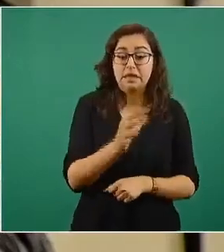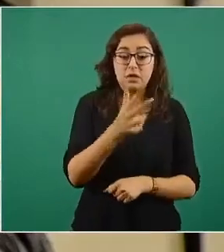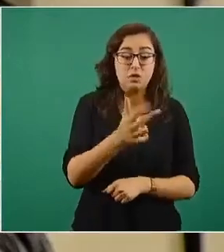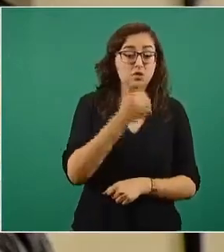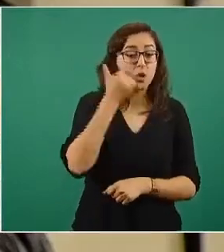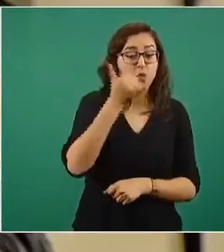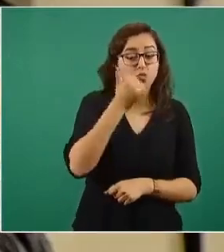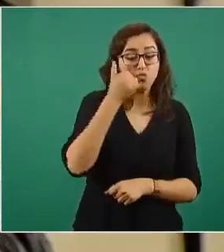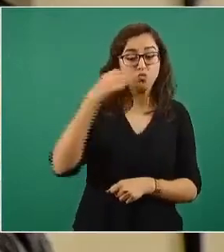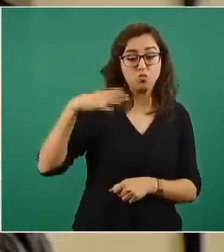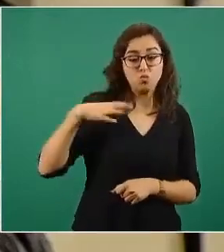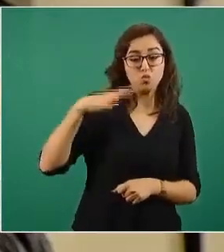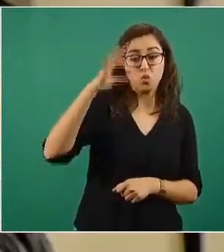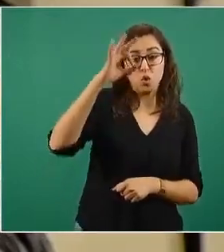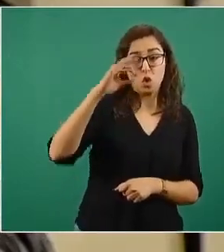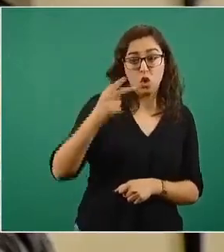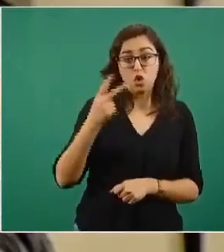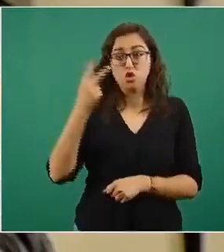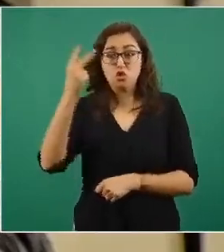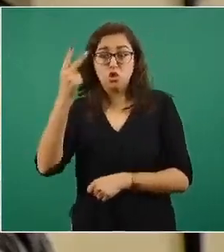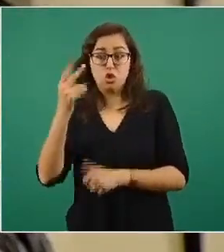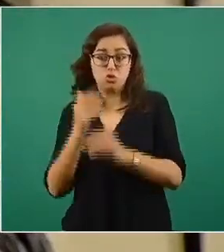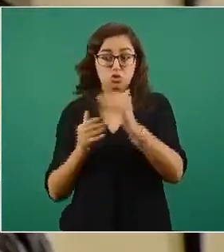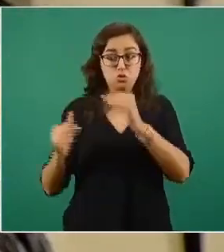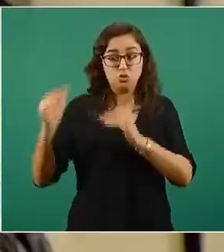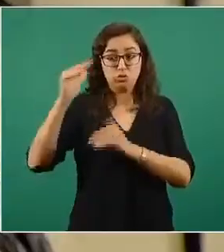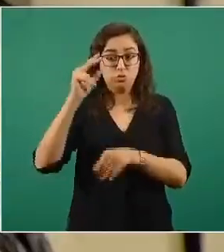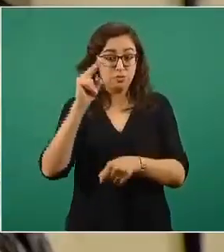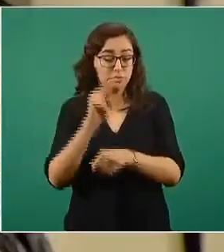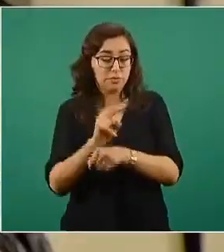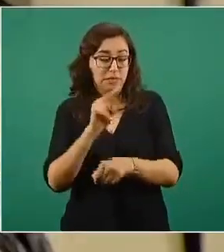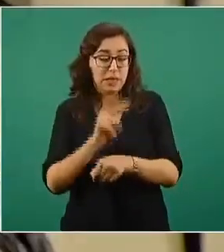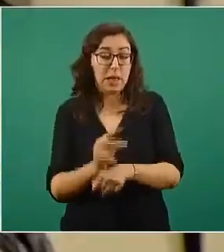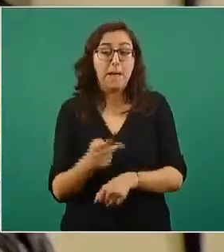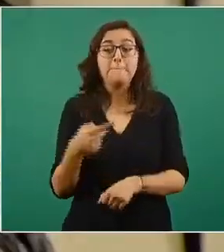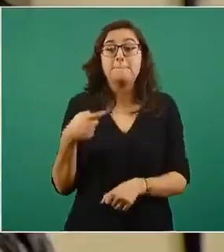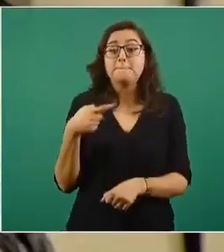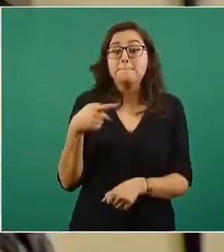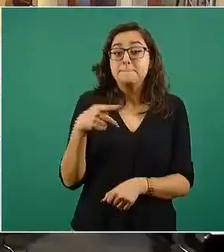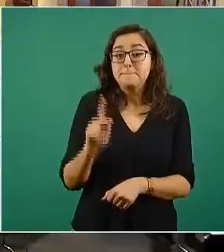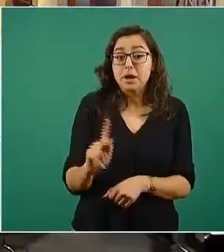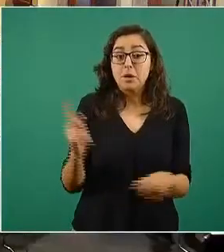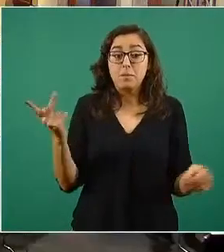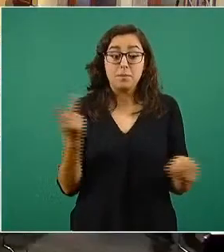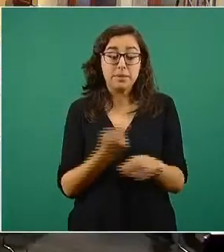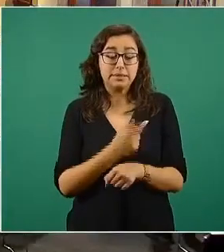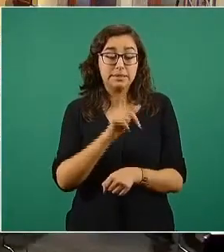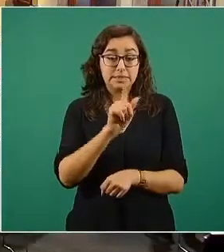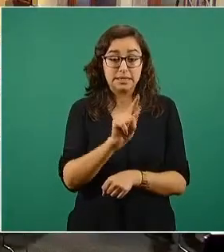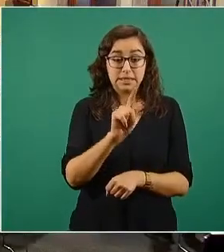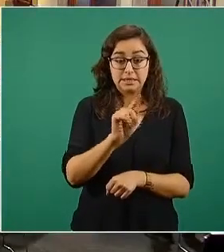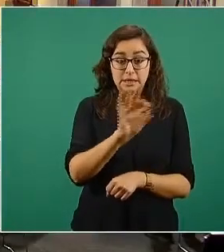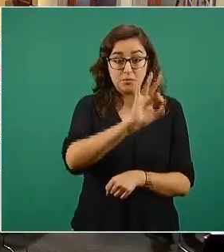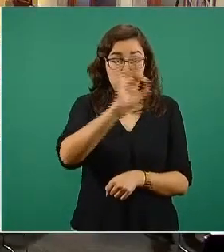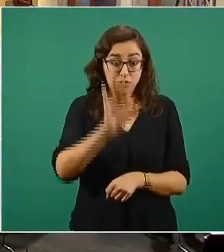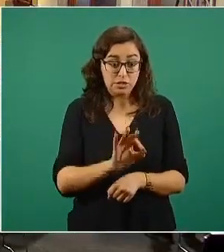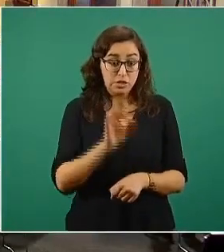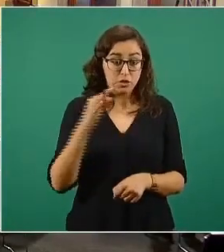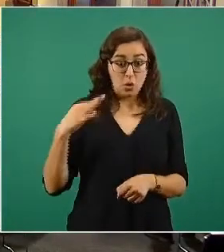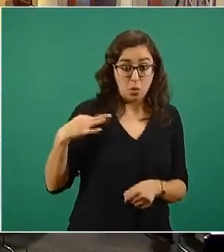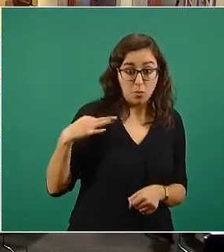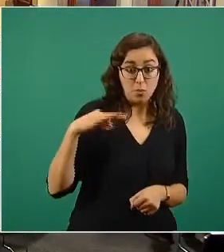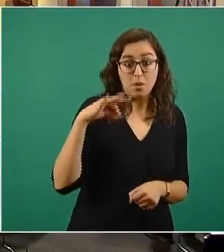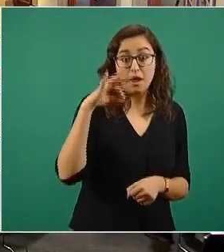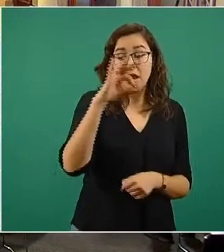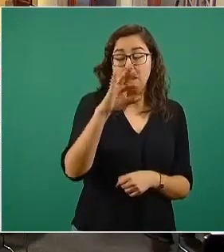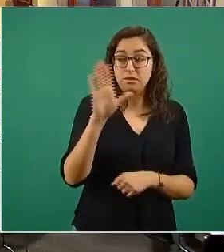voluntarios y 2 supervisores que serían los académicos. Sin embargo, el 70% de los voluntarios está pidiendo a lo que es la